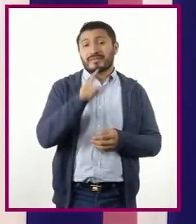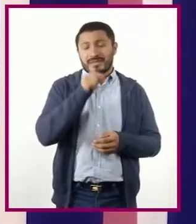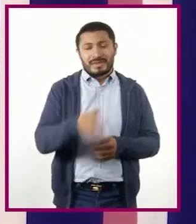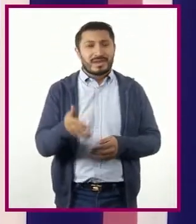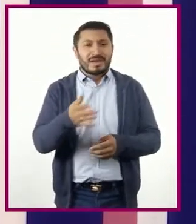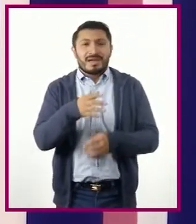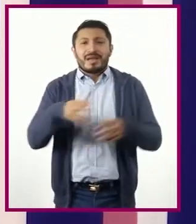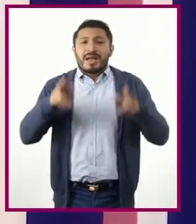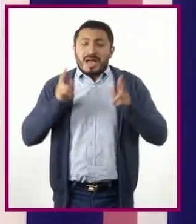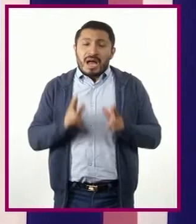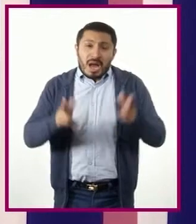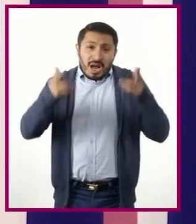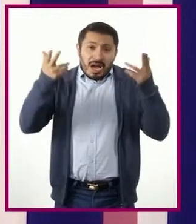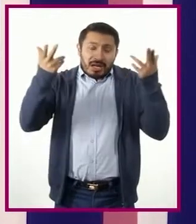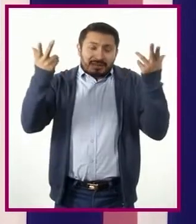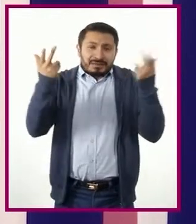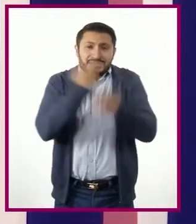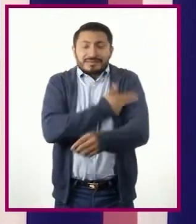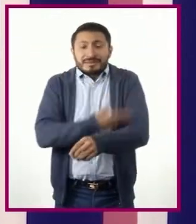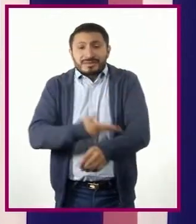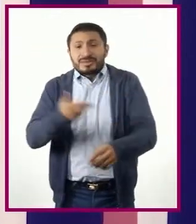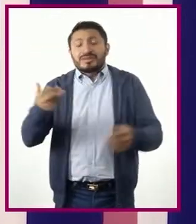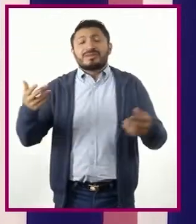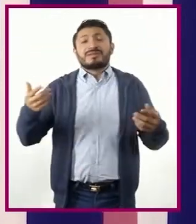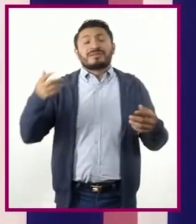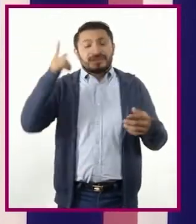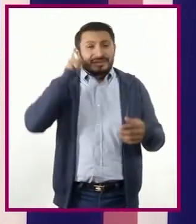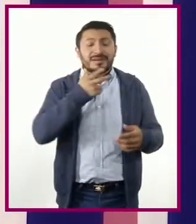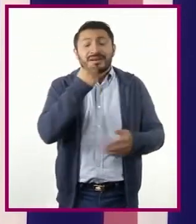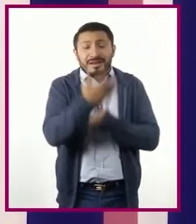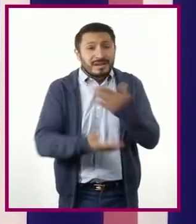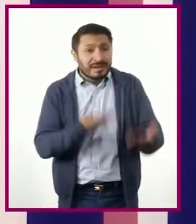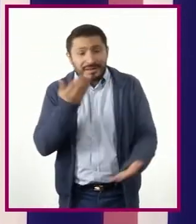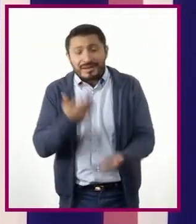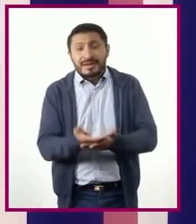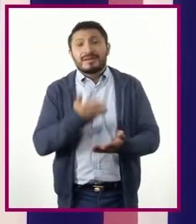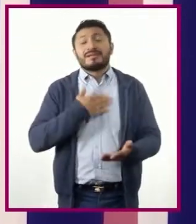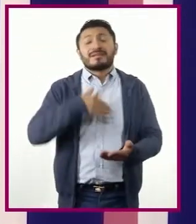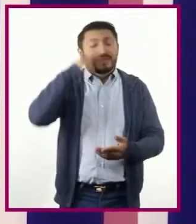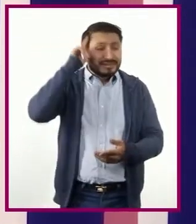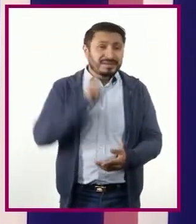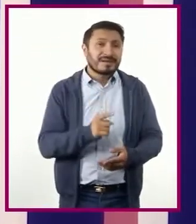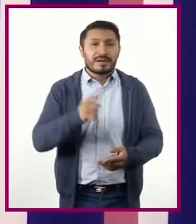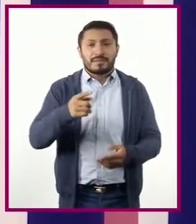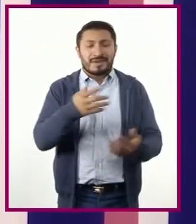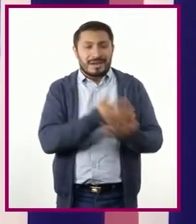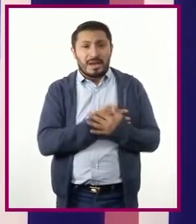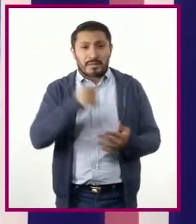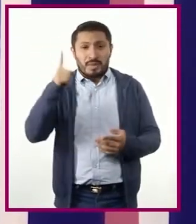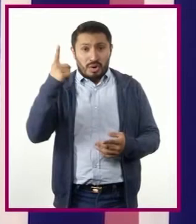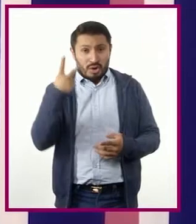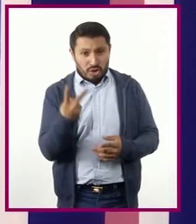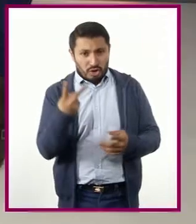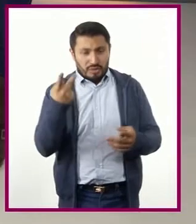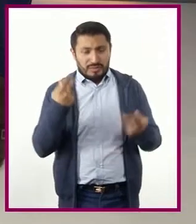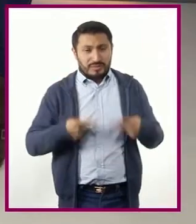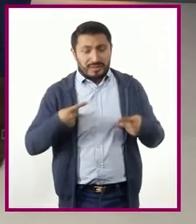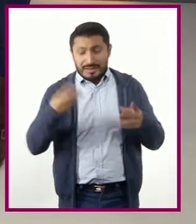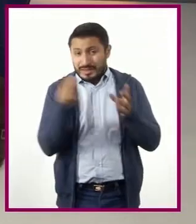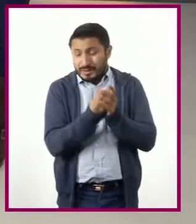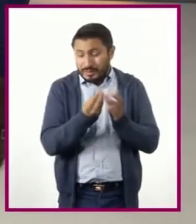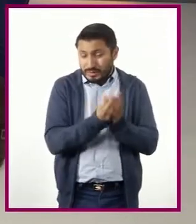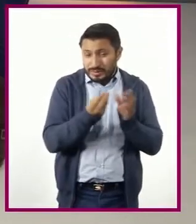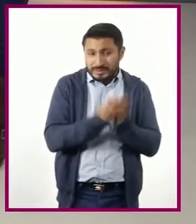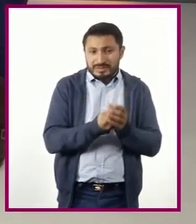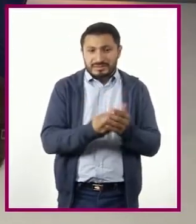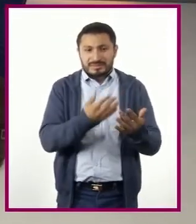de un caballero, la honra de una dama y la pasión secreta de dos enamorados, usaremos esa información para redactar